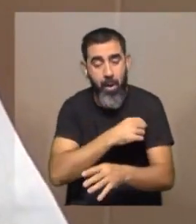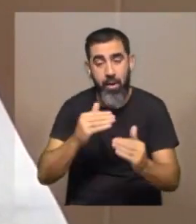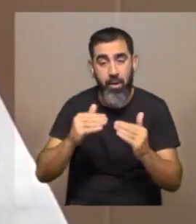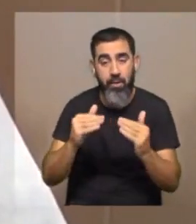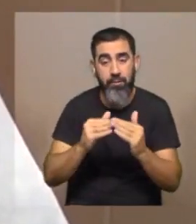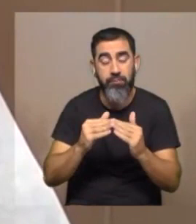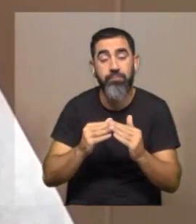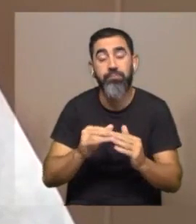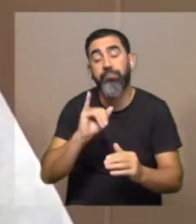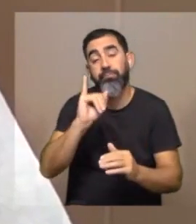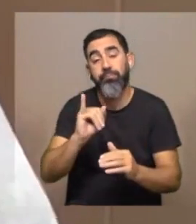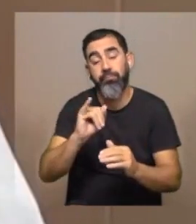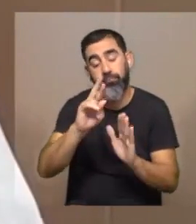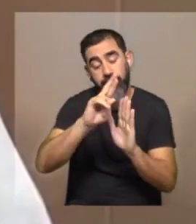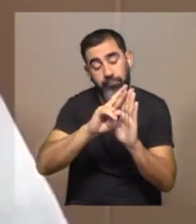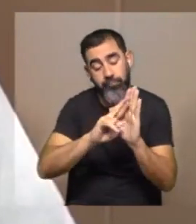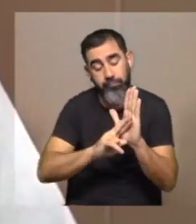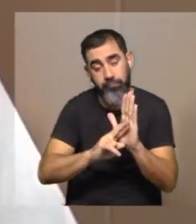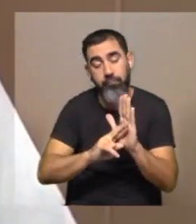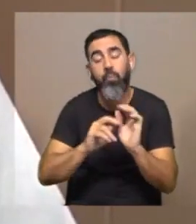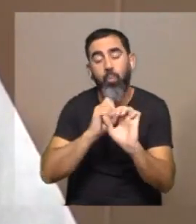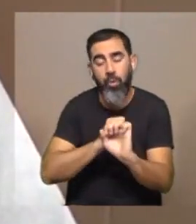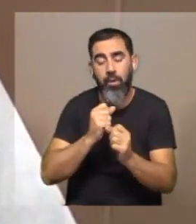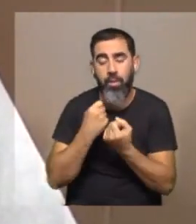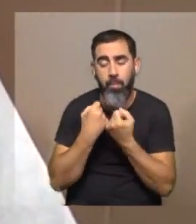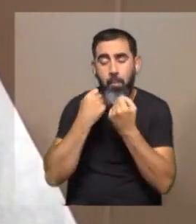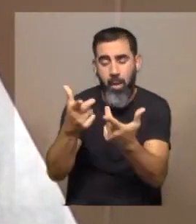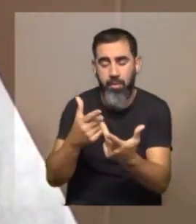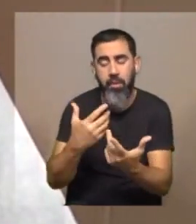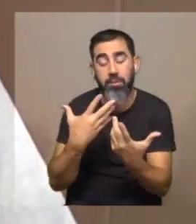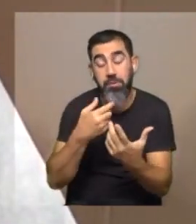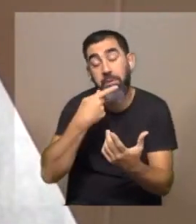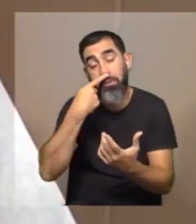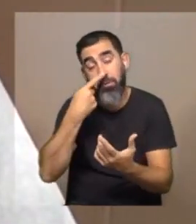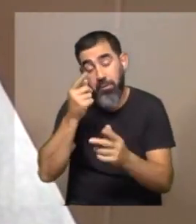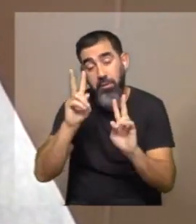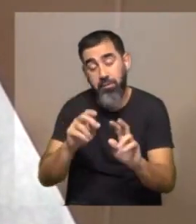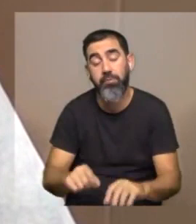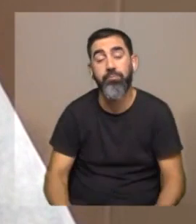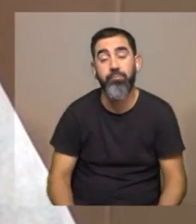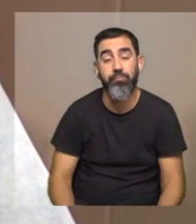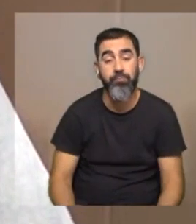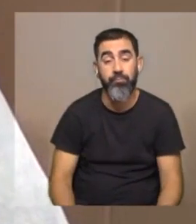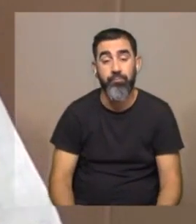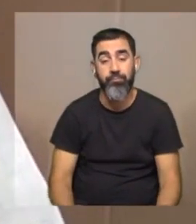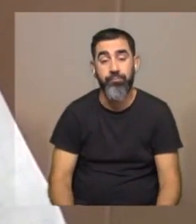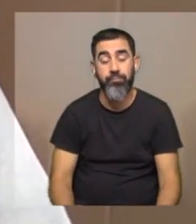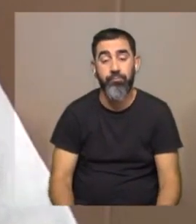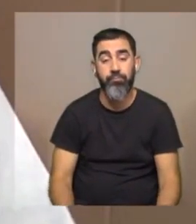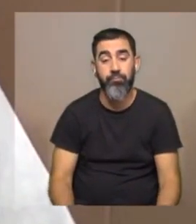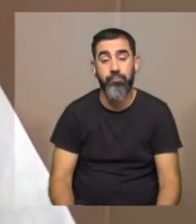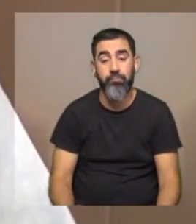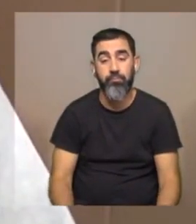una serie de reglas. Después podemos facilitar, si ustedes quieren, para tenerlo a disposición de los